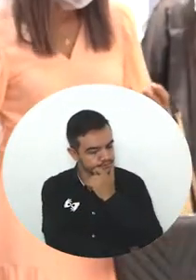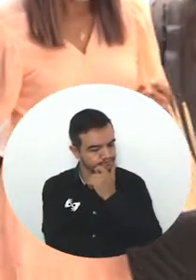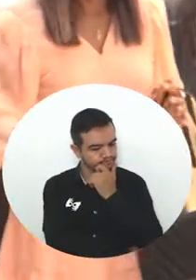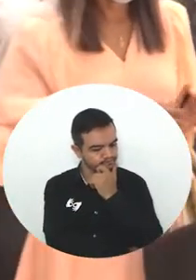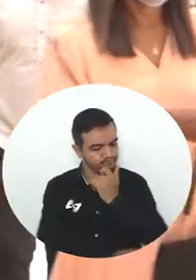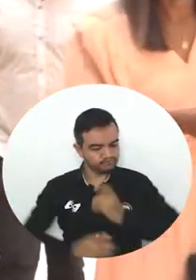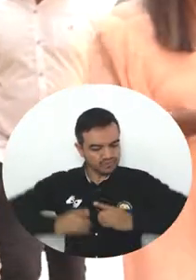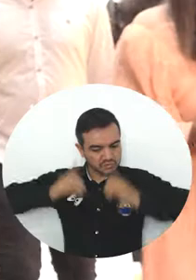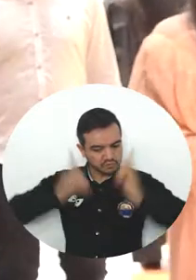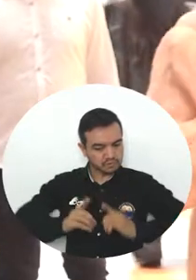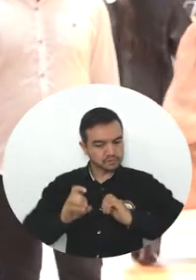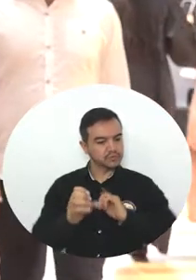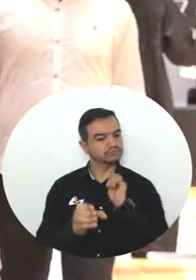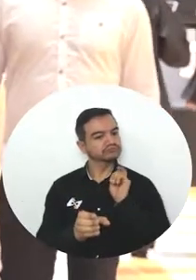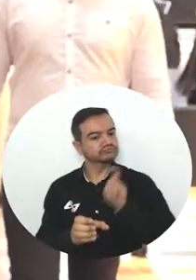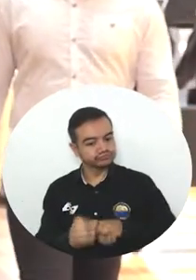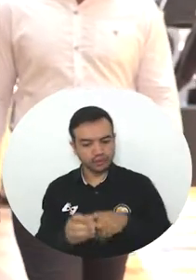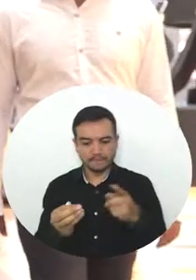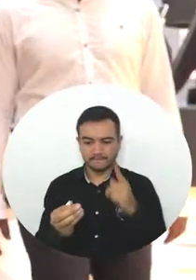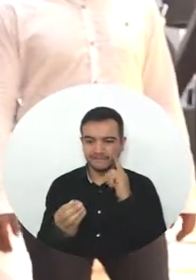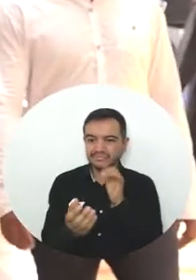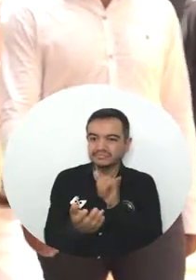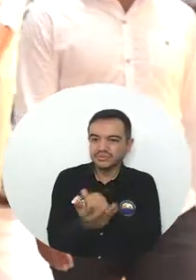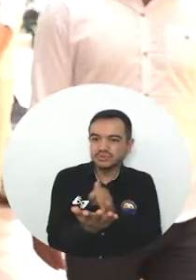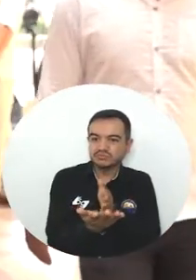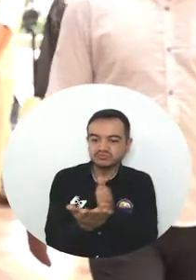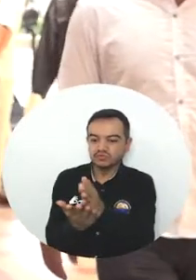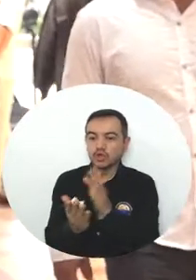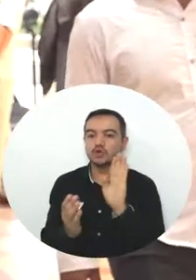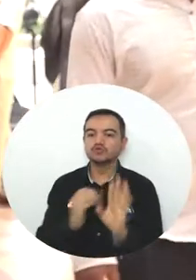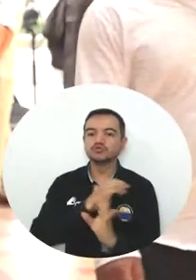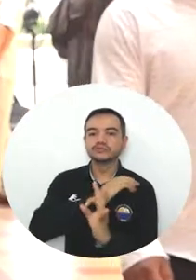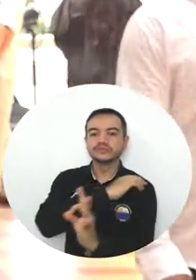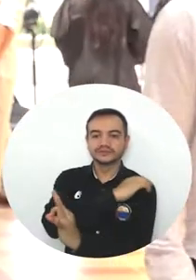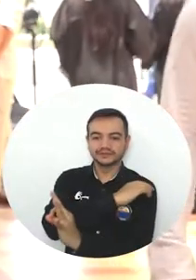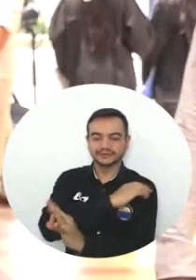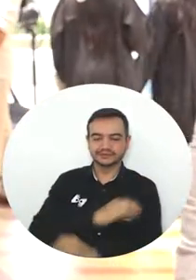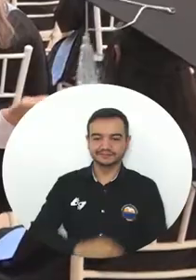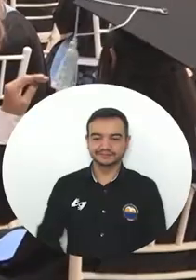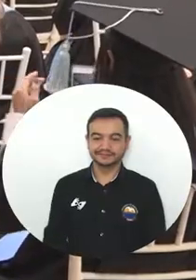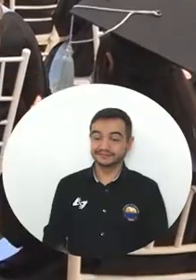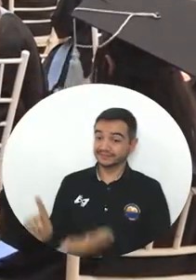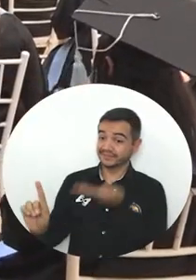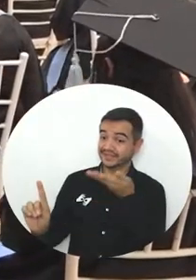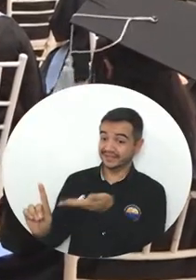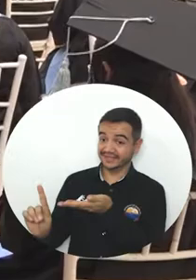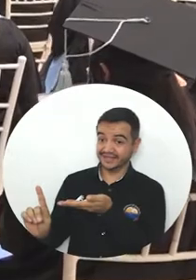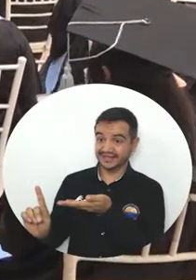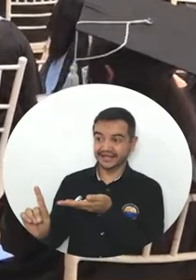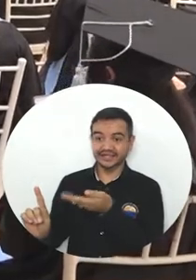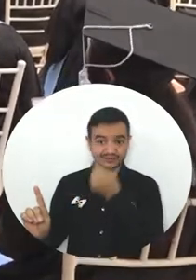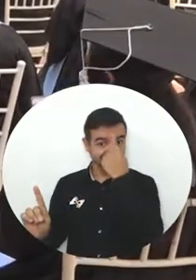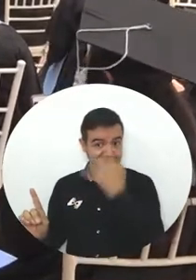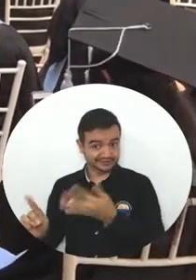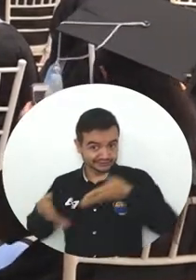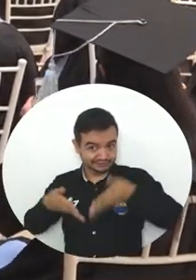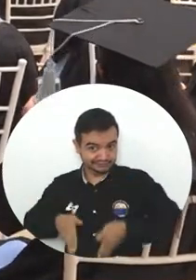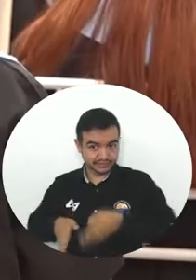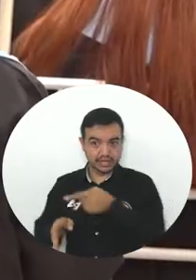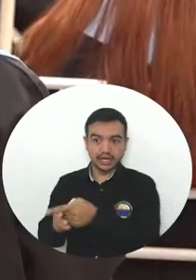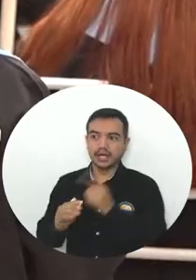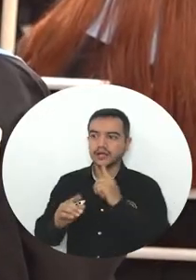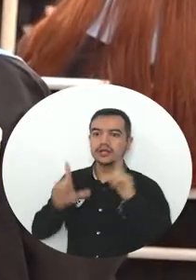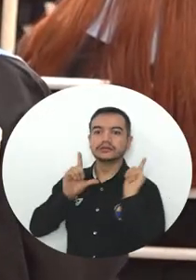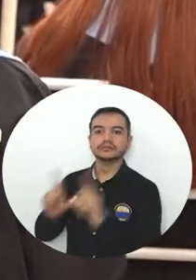decisión de inscribirme para hacer parte del programa de psicología. Este joven samario fue uno de los